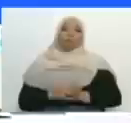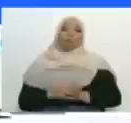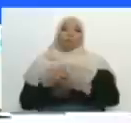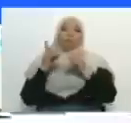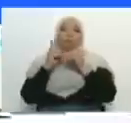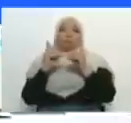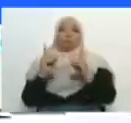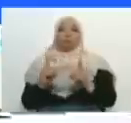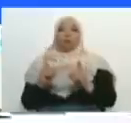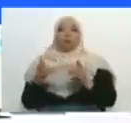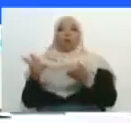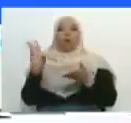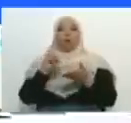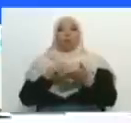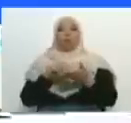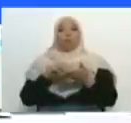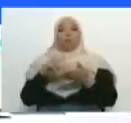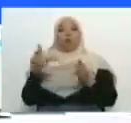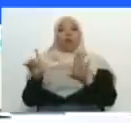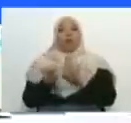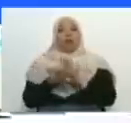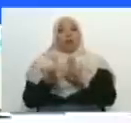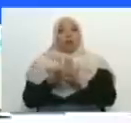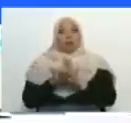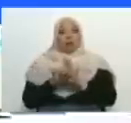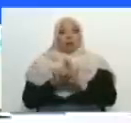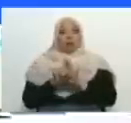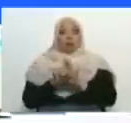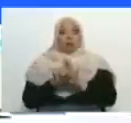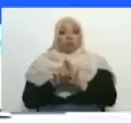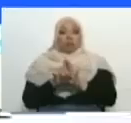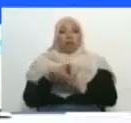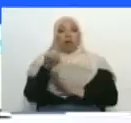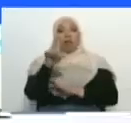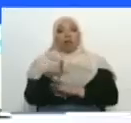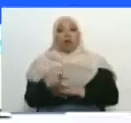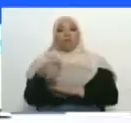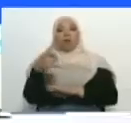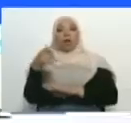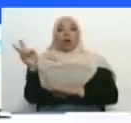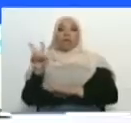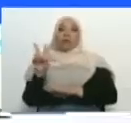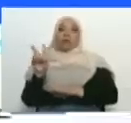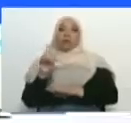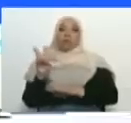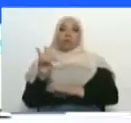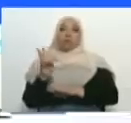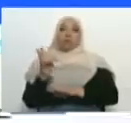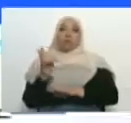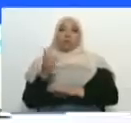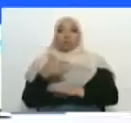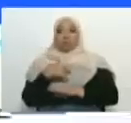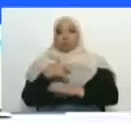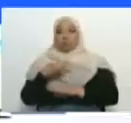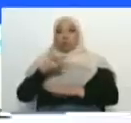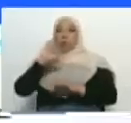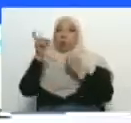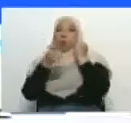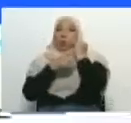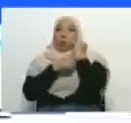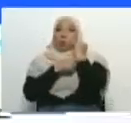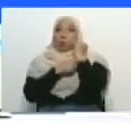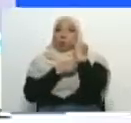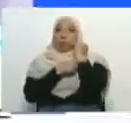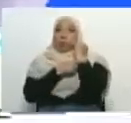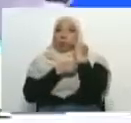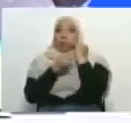designado, valga la redundancia, conforme a las leyes de la República, sino que un día se le ocurrió a él que